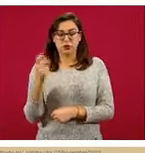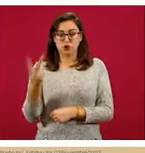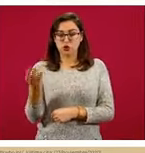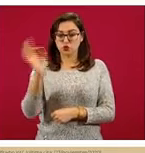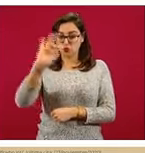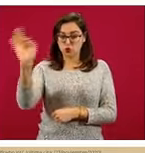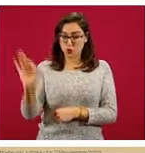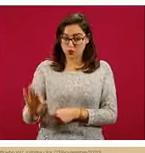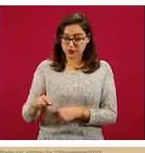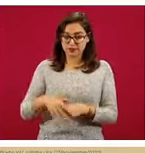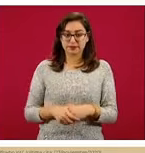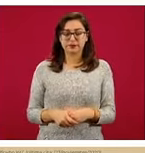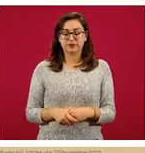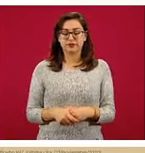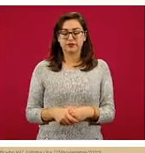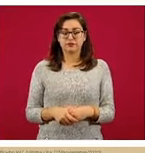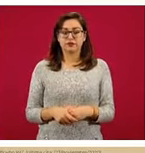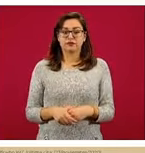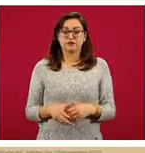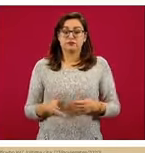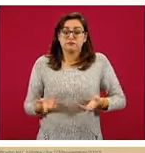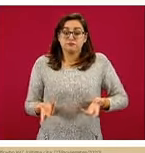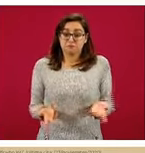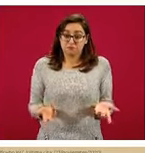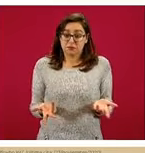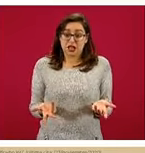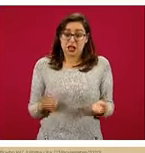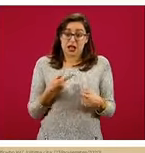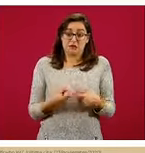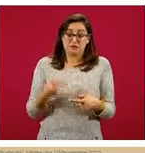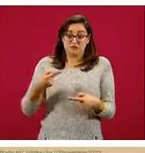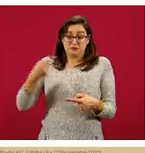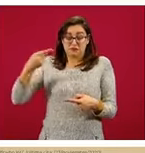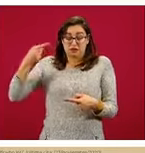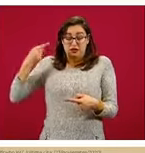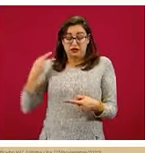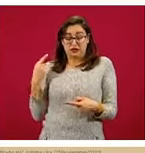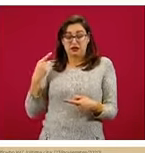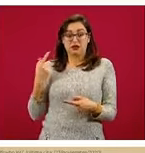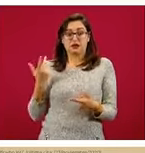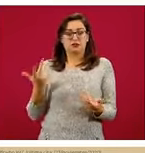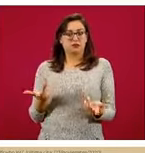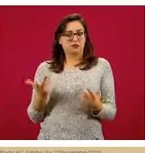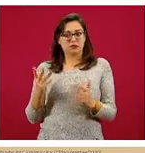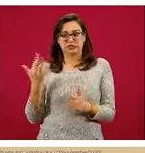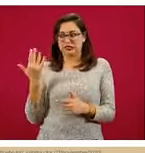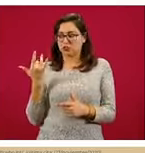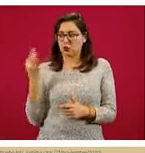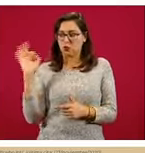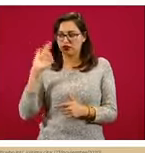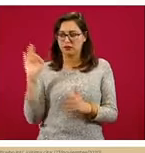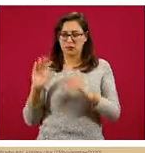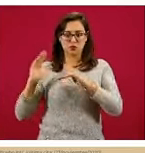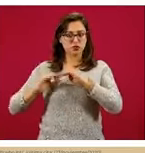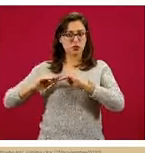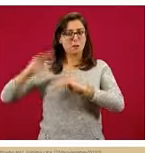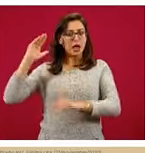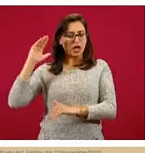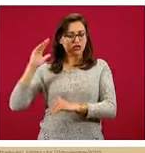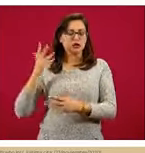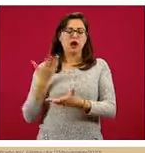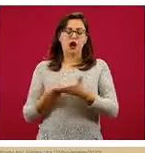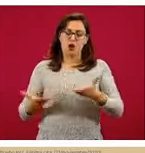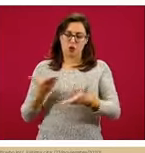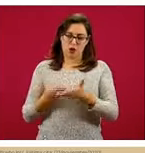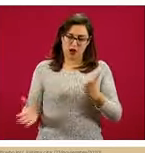43.2%. Ya no hay tanta, digamos, diferencia. Si recuerdan, en semanas previas había alcanzado inclusive superar el 50%.